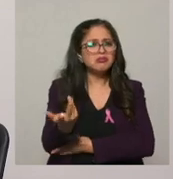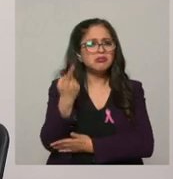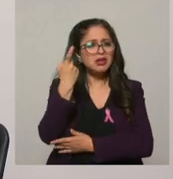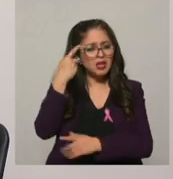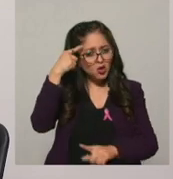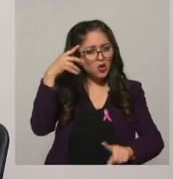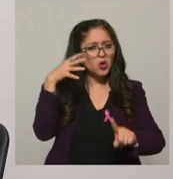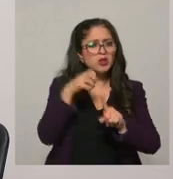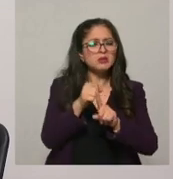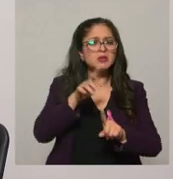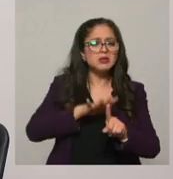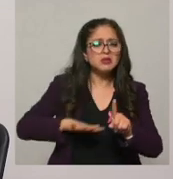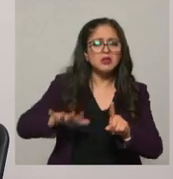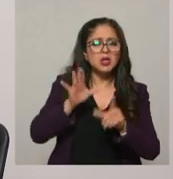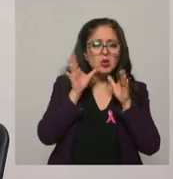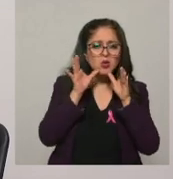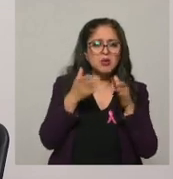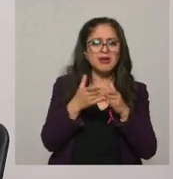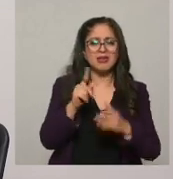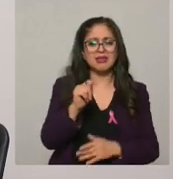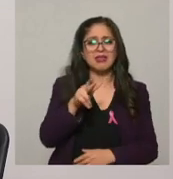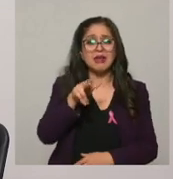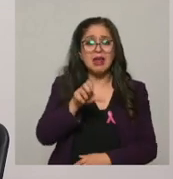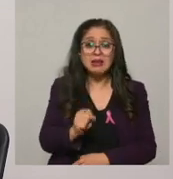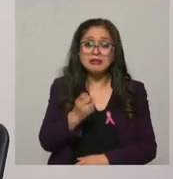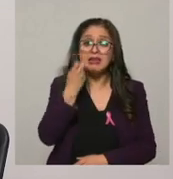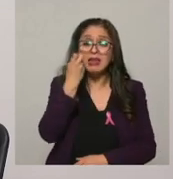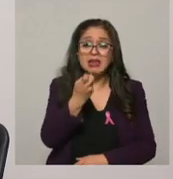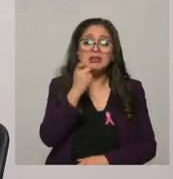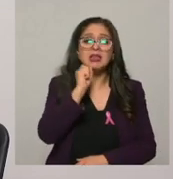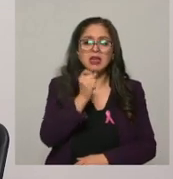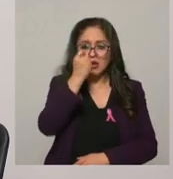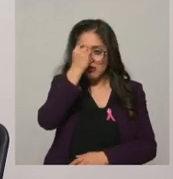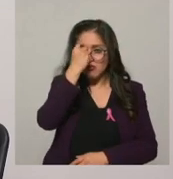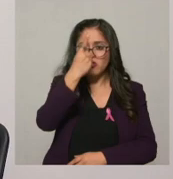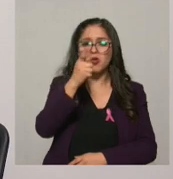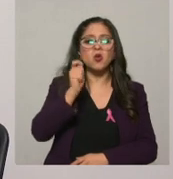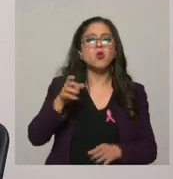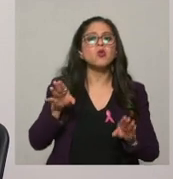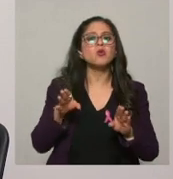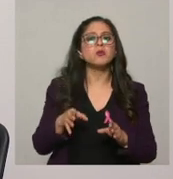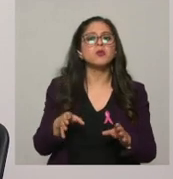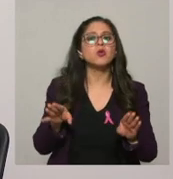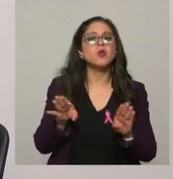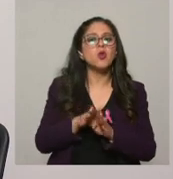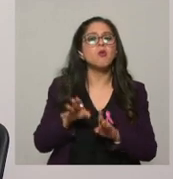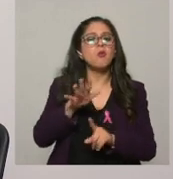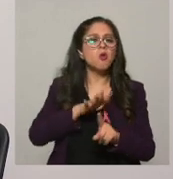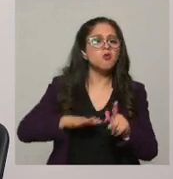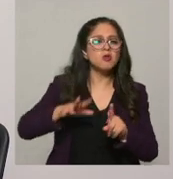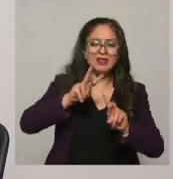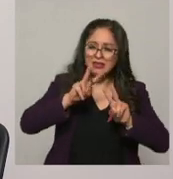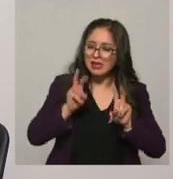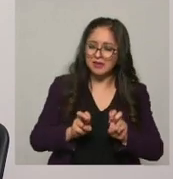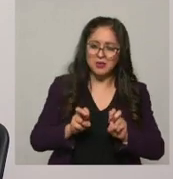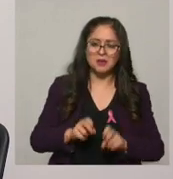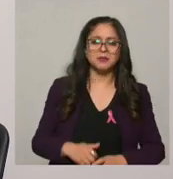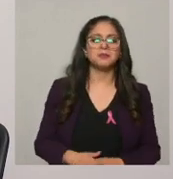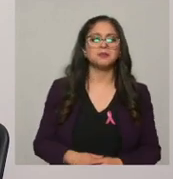la comunidad trans, y eso ya es un gran indicador. Eso es a lo que se refiere en general. Y solo